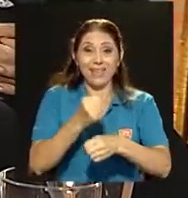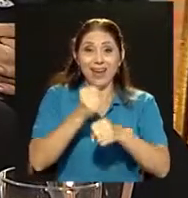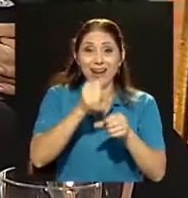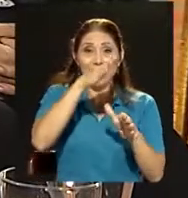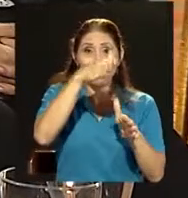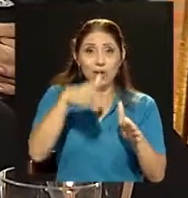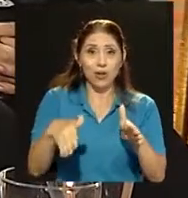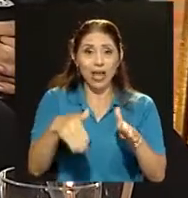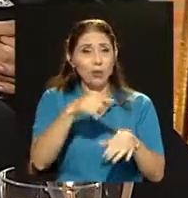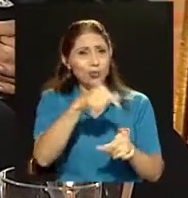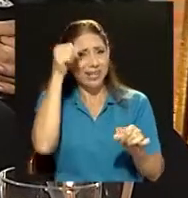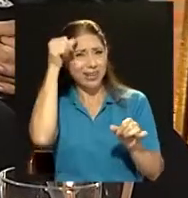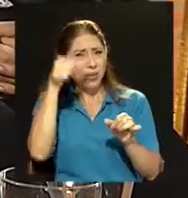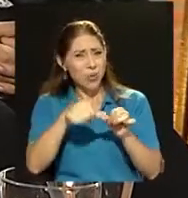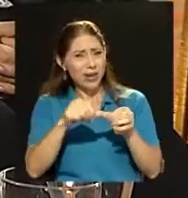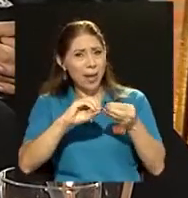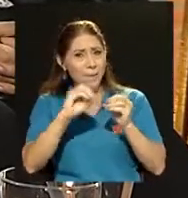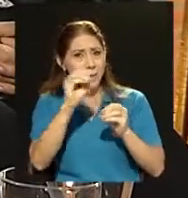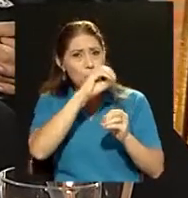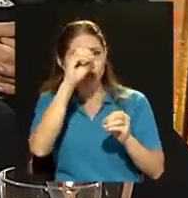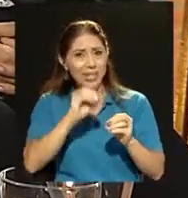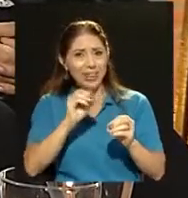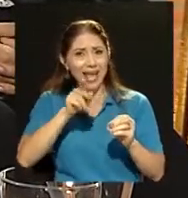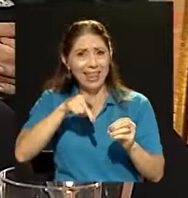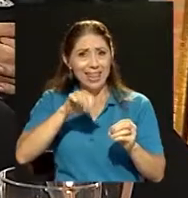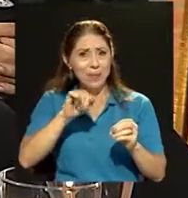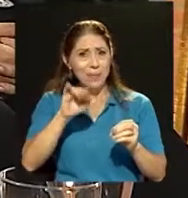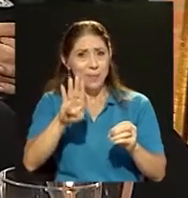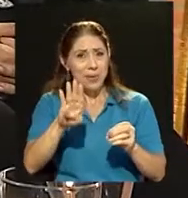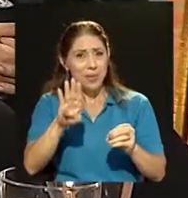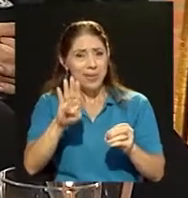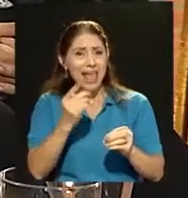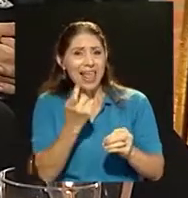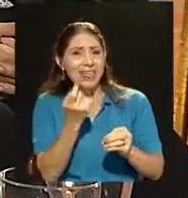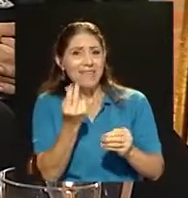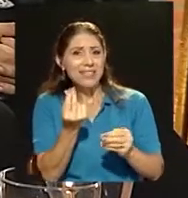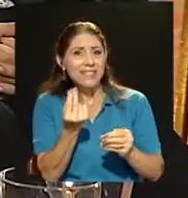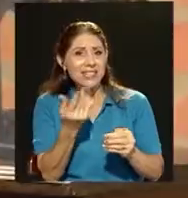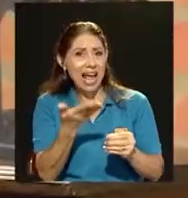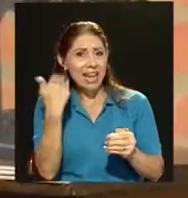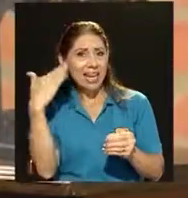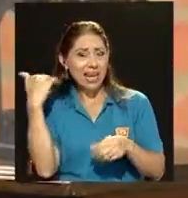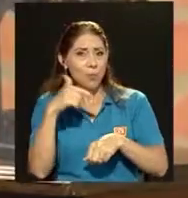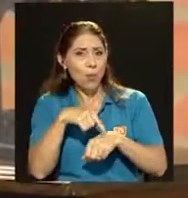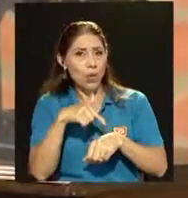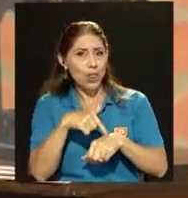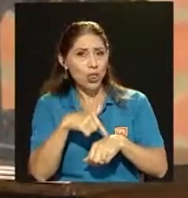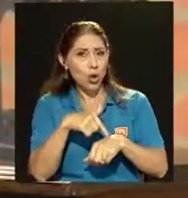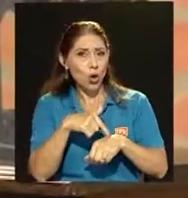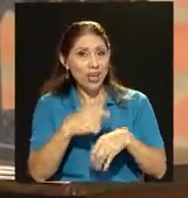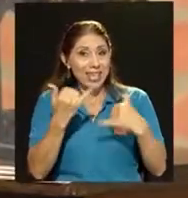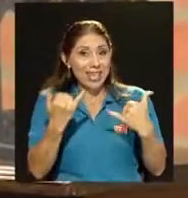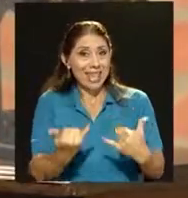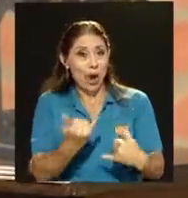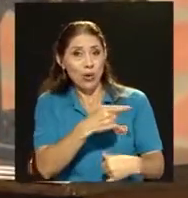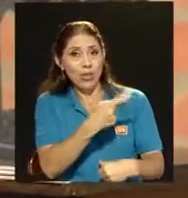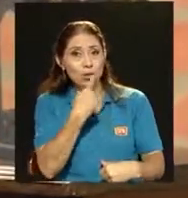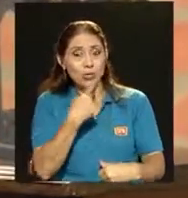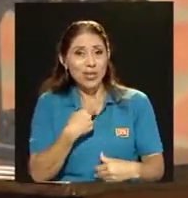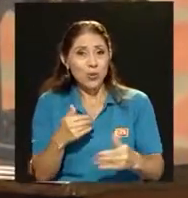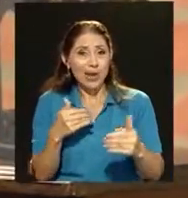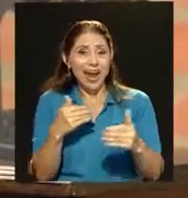porcentaje del PIB era el déficit fiscal en ese momento? Y ya ahora nos acaba de decir doña Marta que es